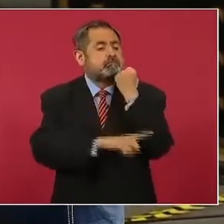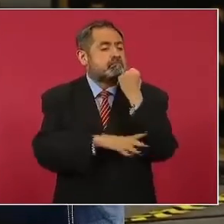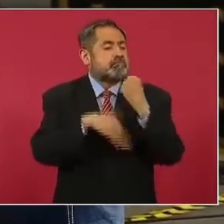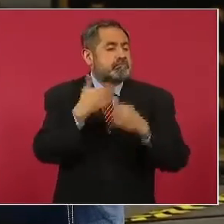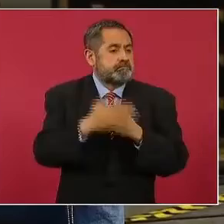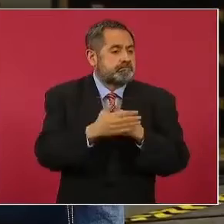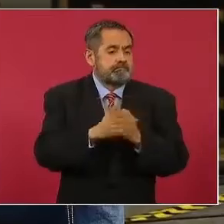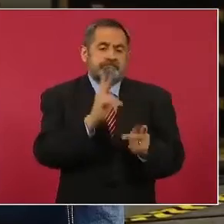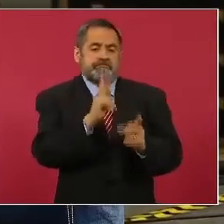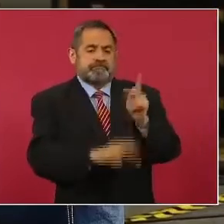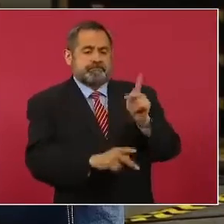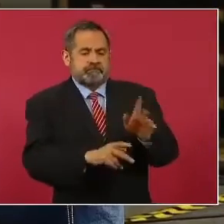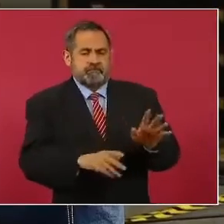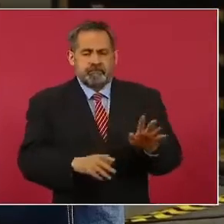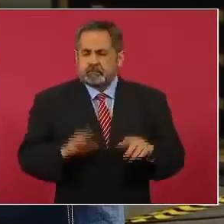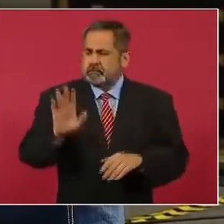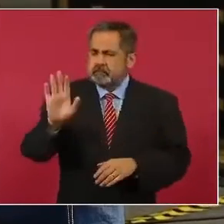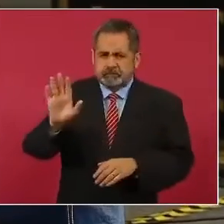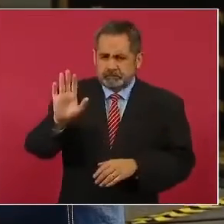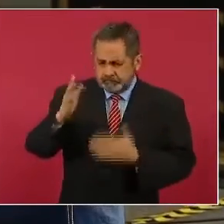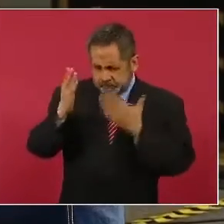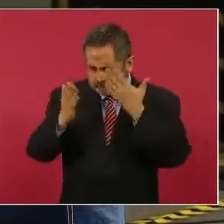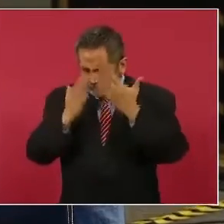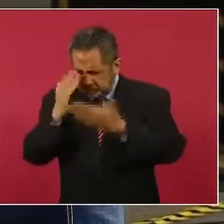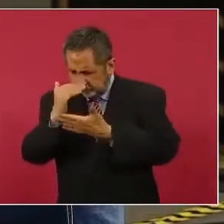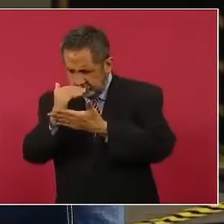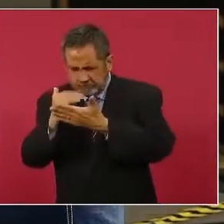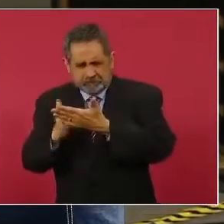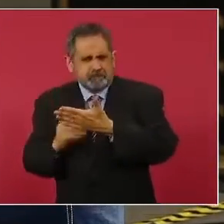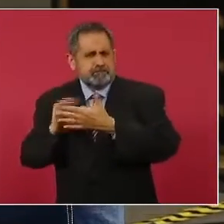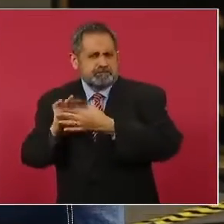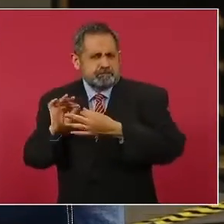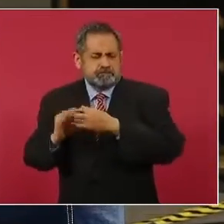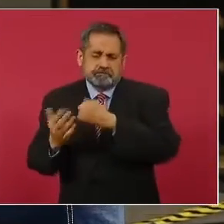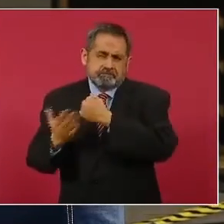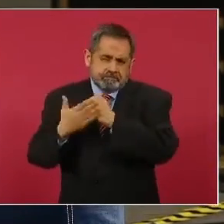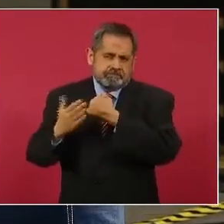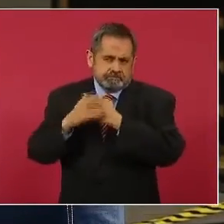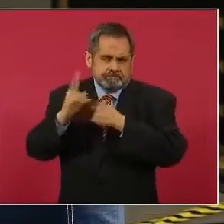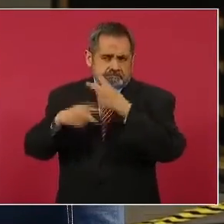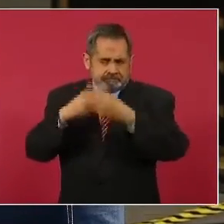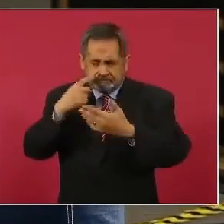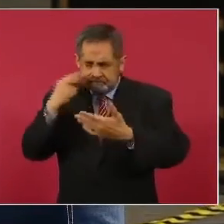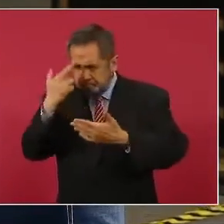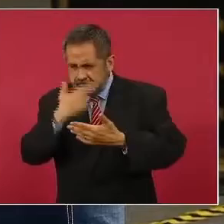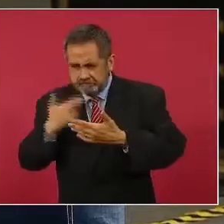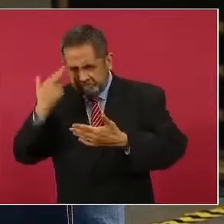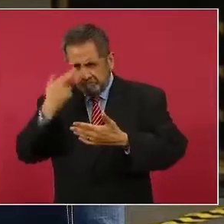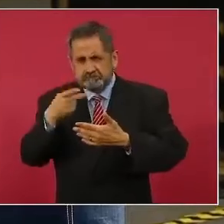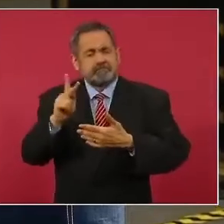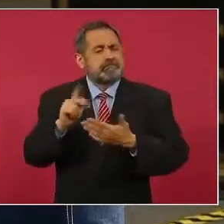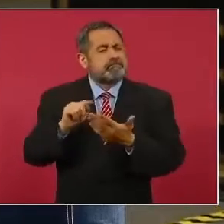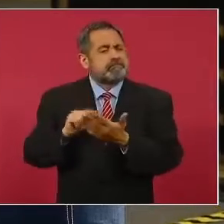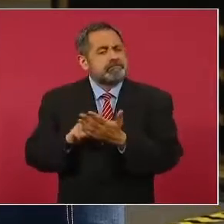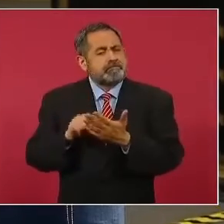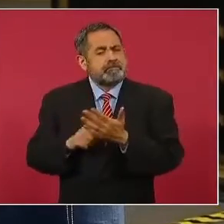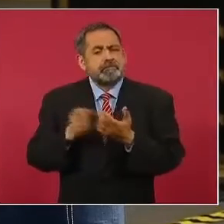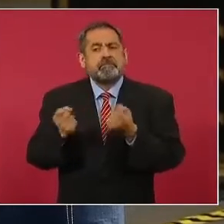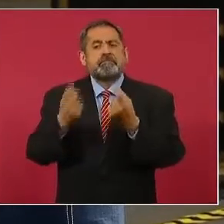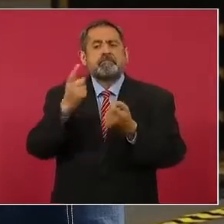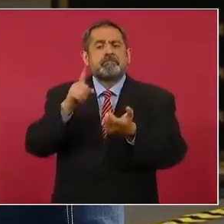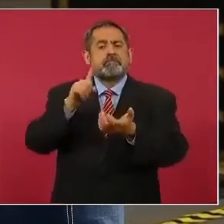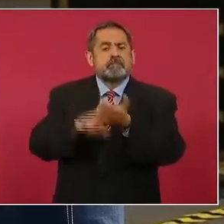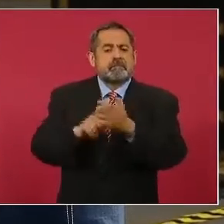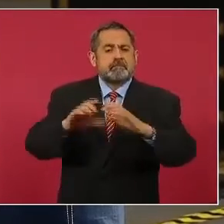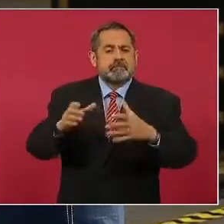CONACYT respondió que dijo que está en revisión, que va a hacer que va a tomar en cuenta estos comentarios, pero algunas voces dentro de